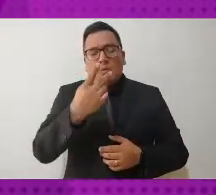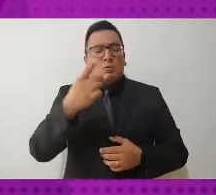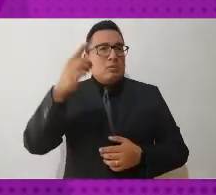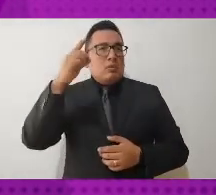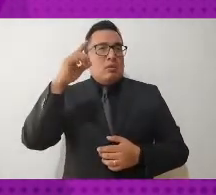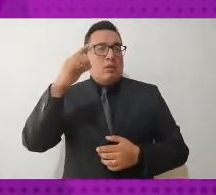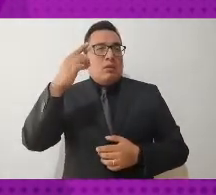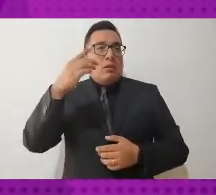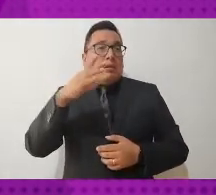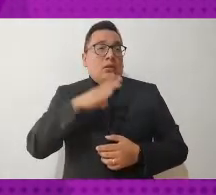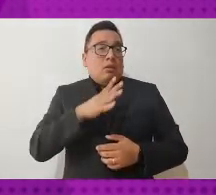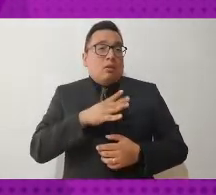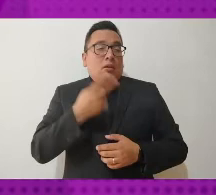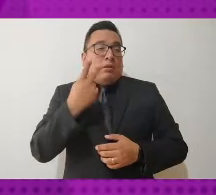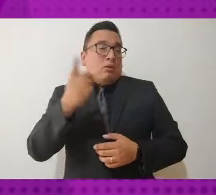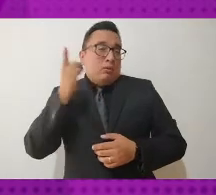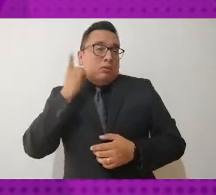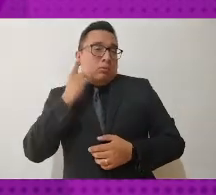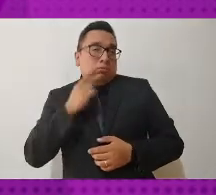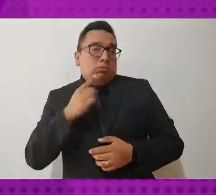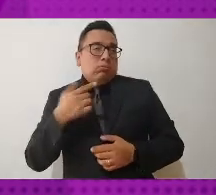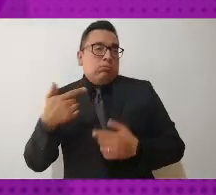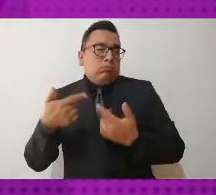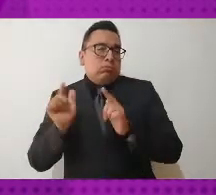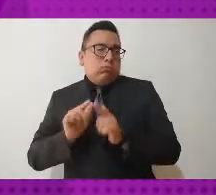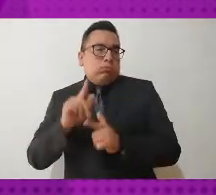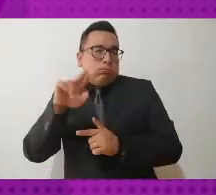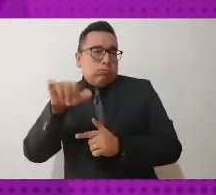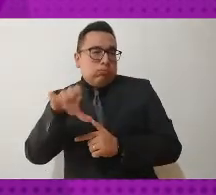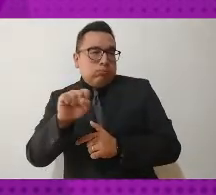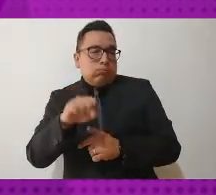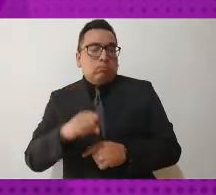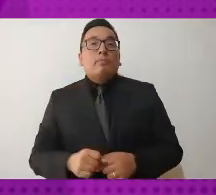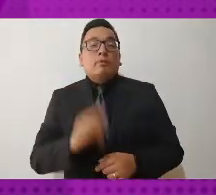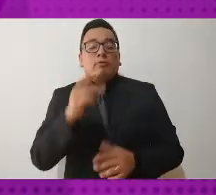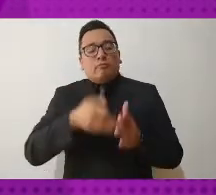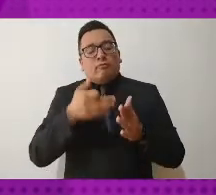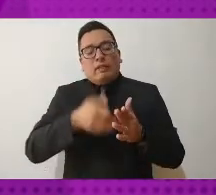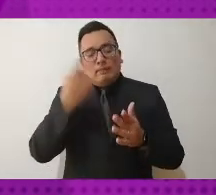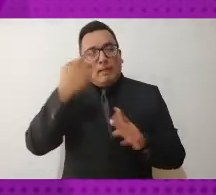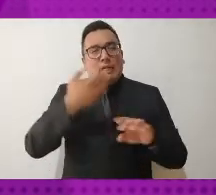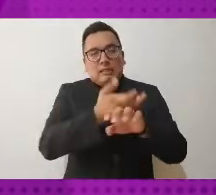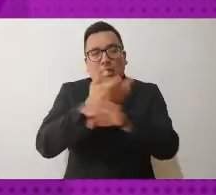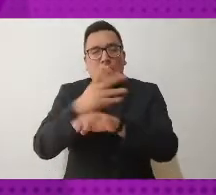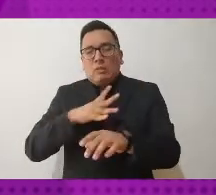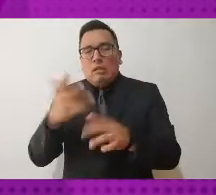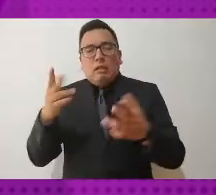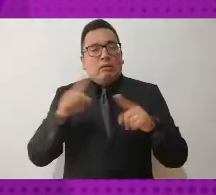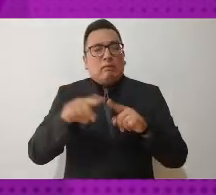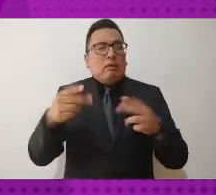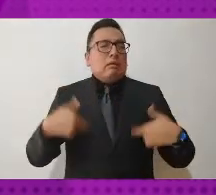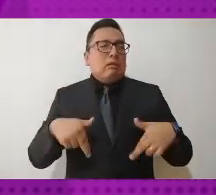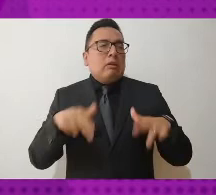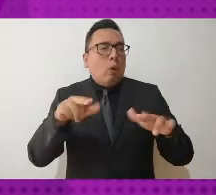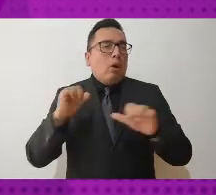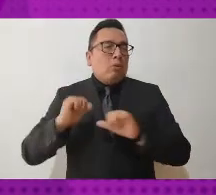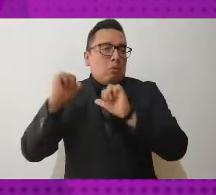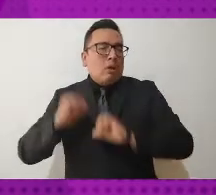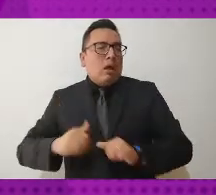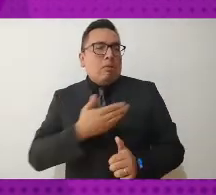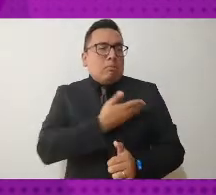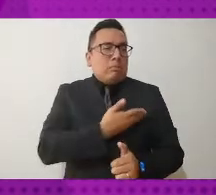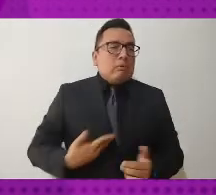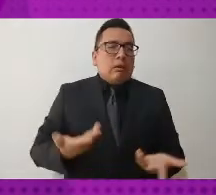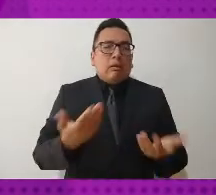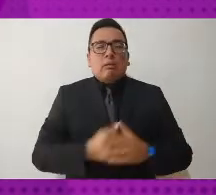diputados trans pues aún falta muchísimo muchísimo para que en los Estados pues se tengan regidores se tengan presidente